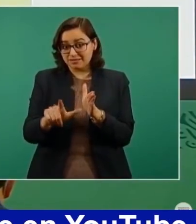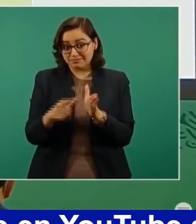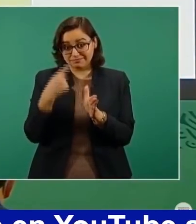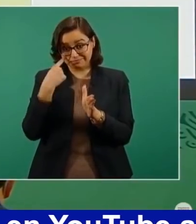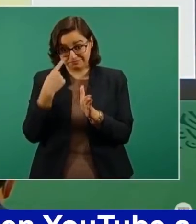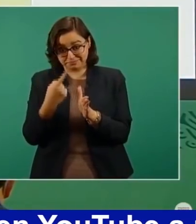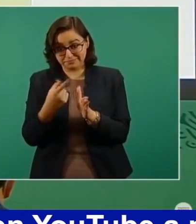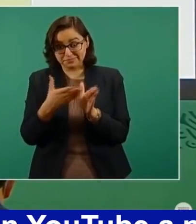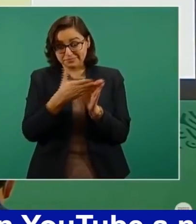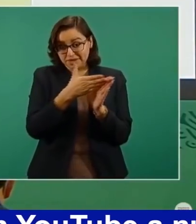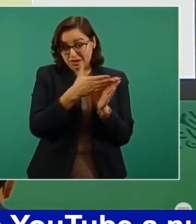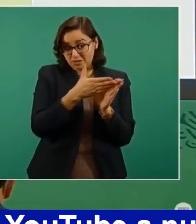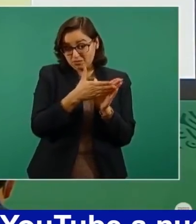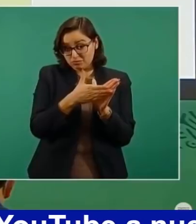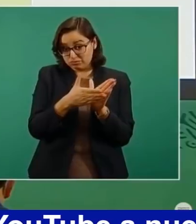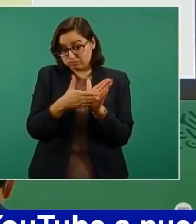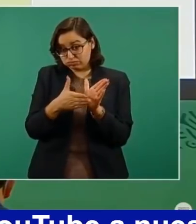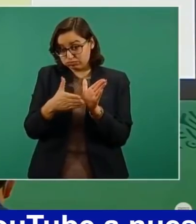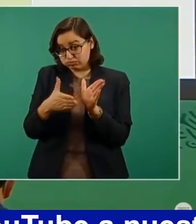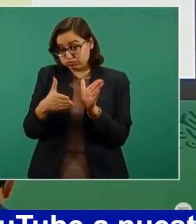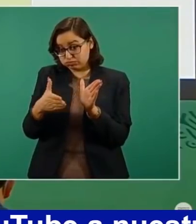por abajo de la inflación.